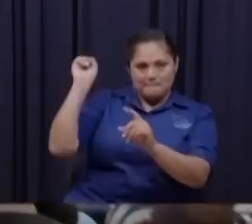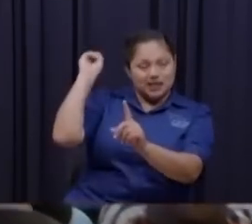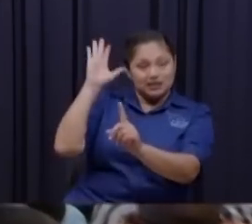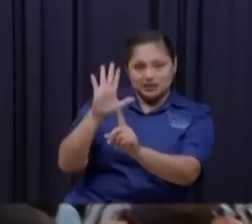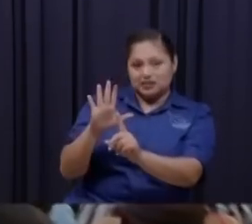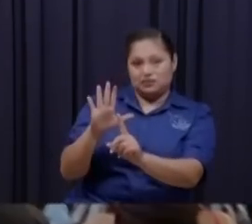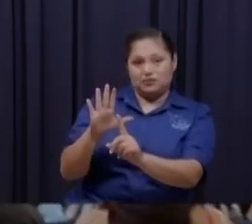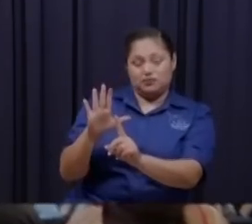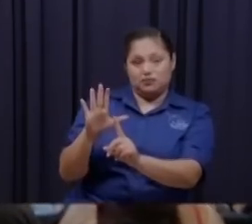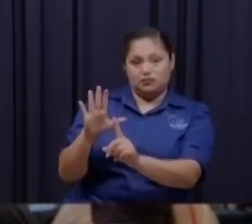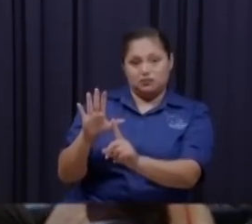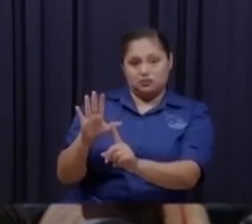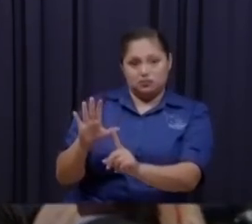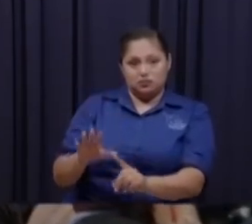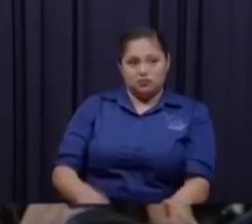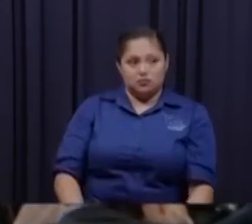bendición